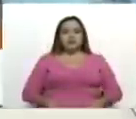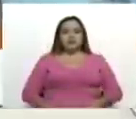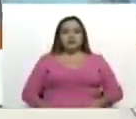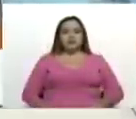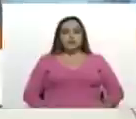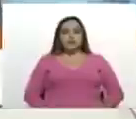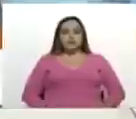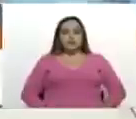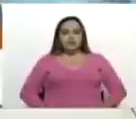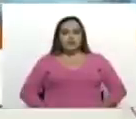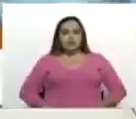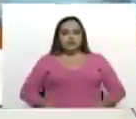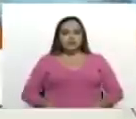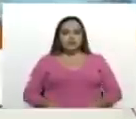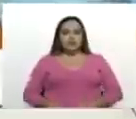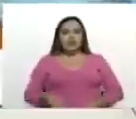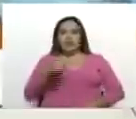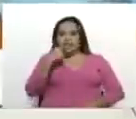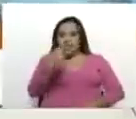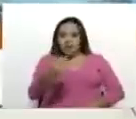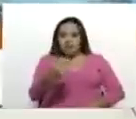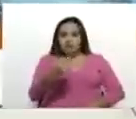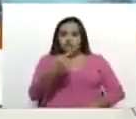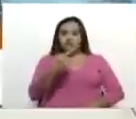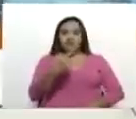decir algo con toda responsabilidad